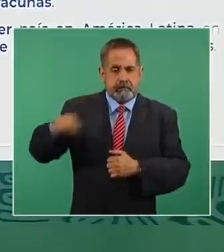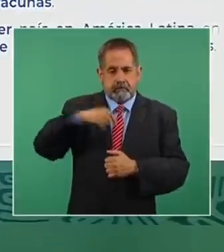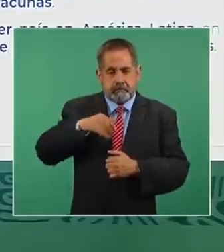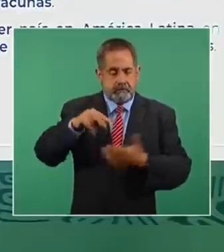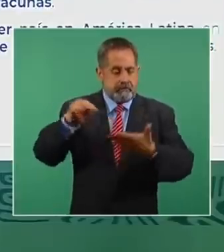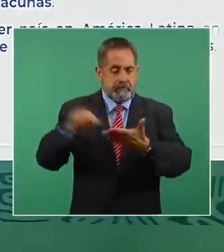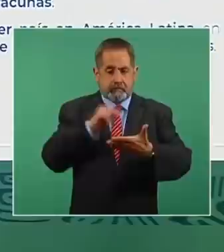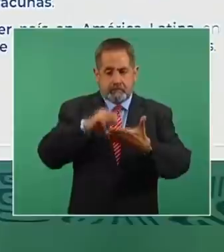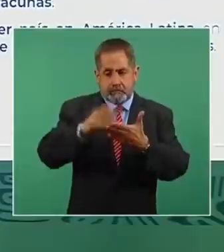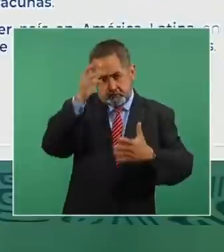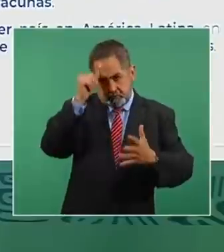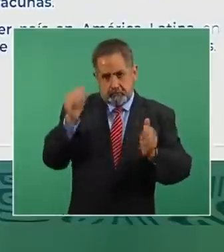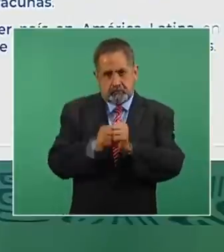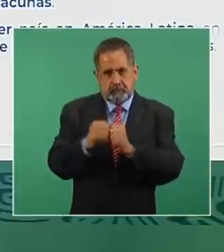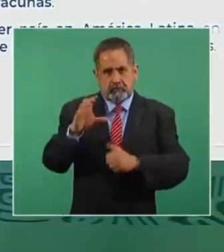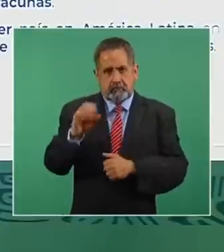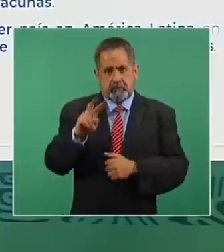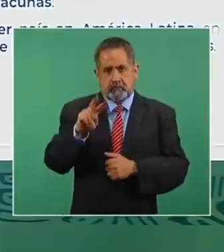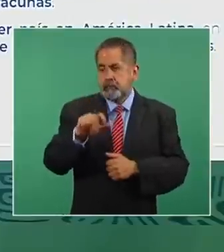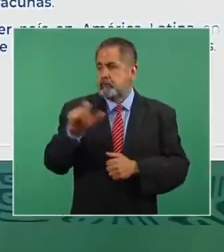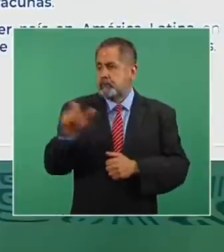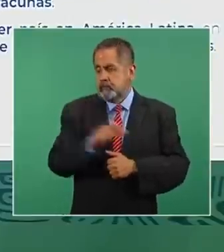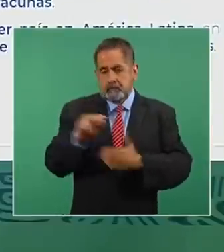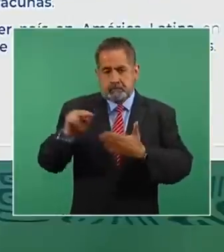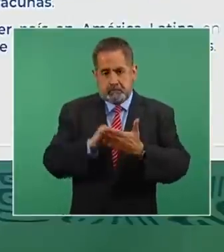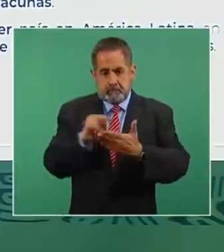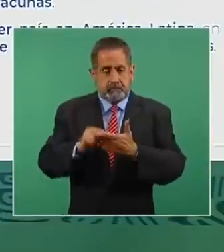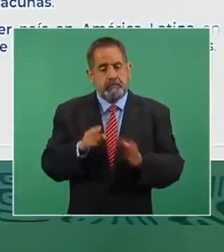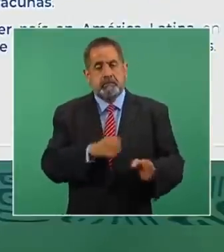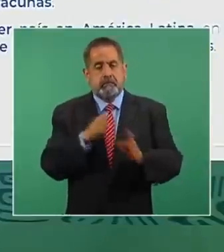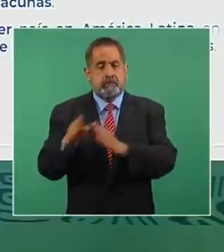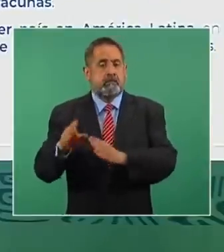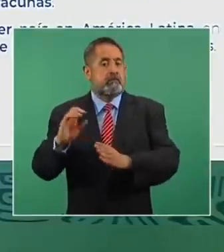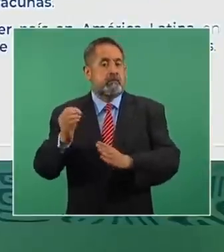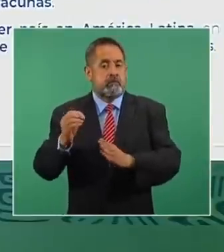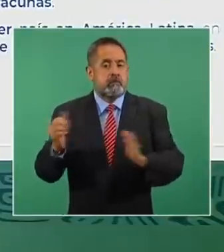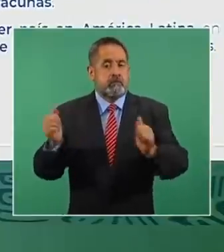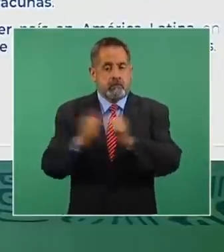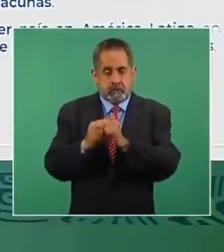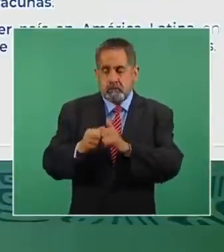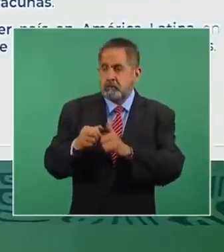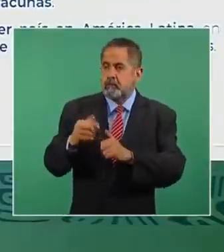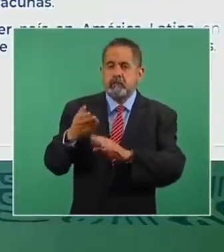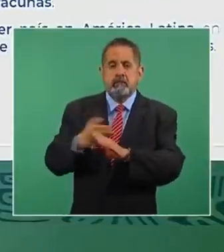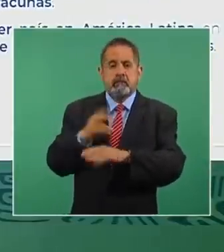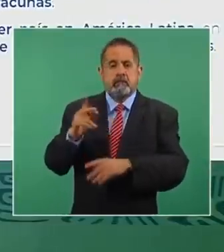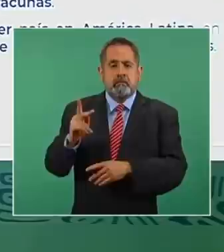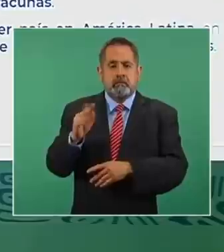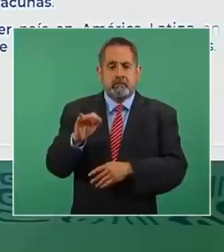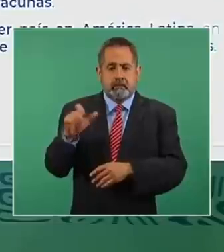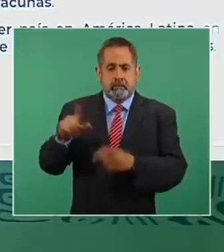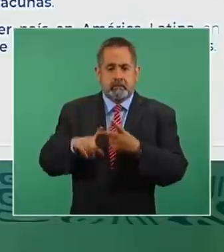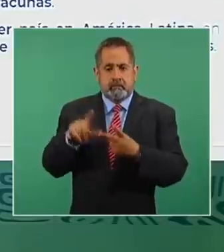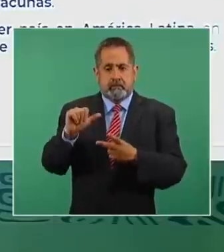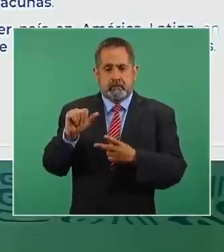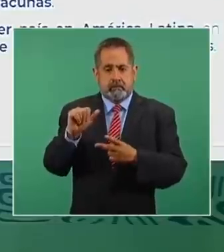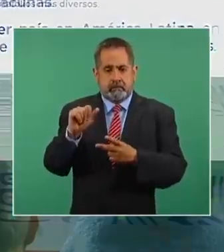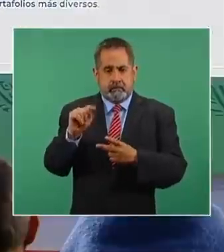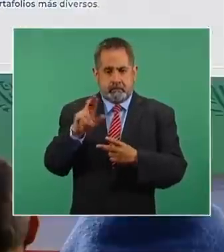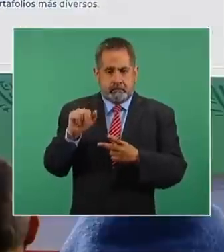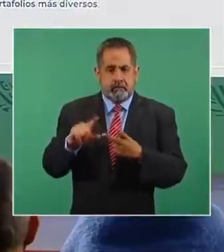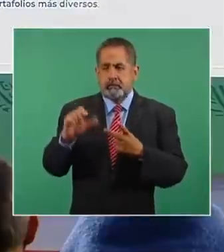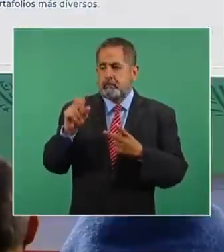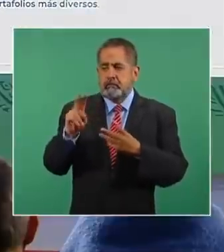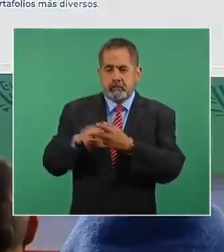agosto con COVAX. En octubre de 2020 se firmaron acuerdos de precompra con Pfizer, AstraZeneca y CanSino.